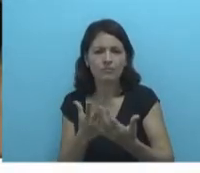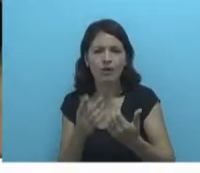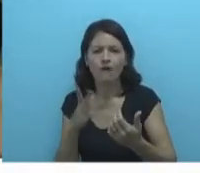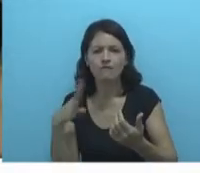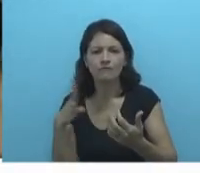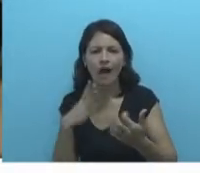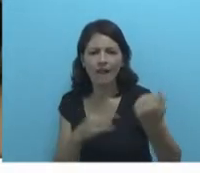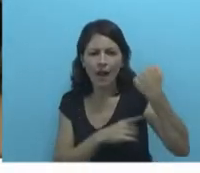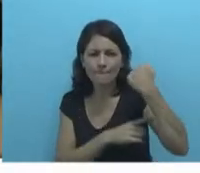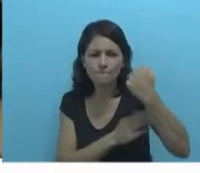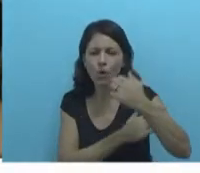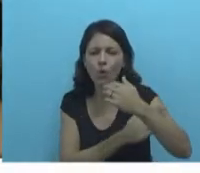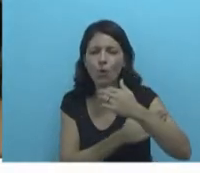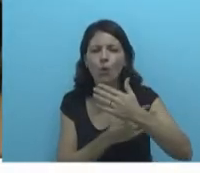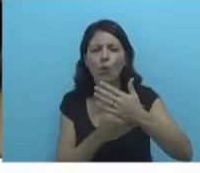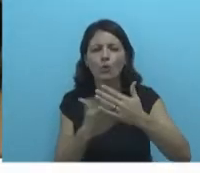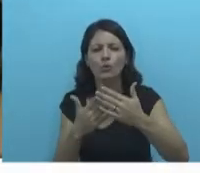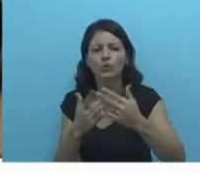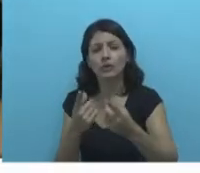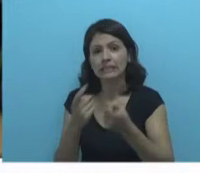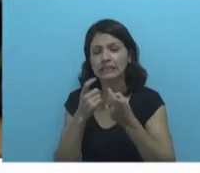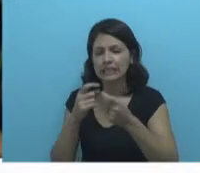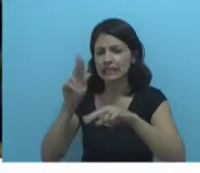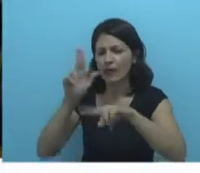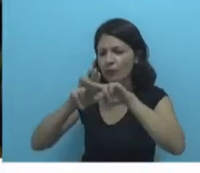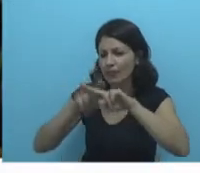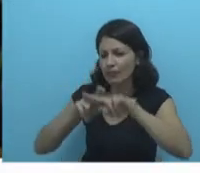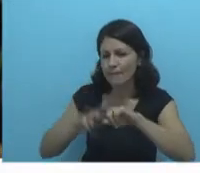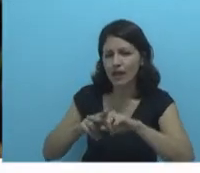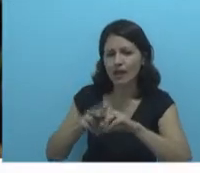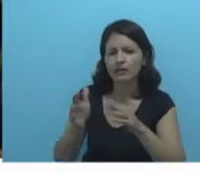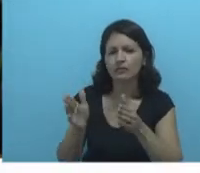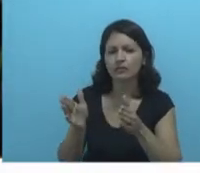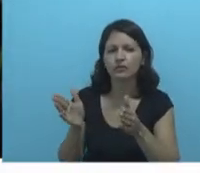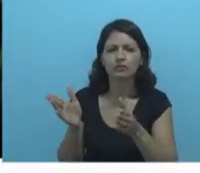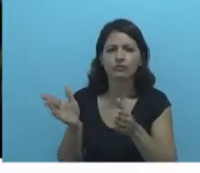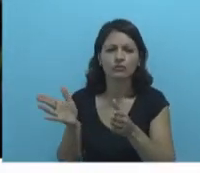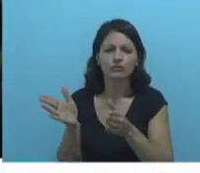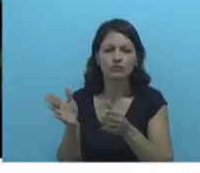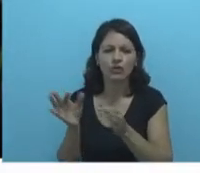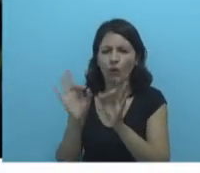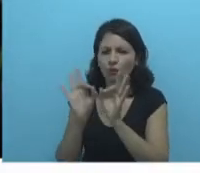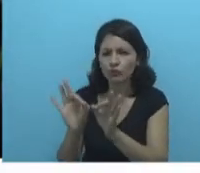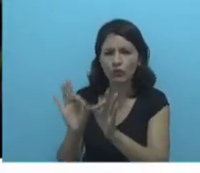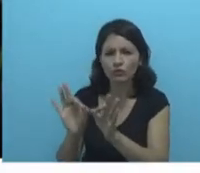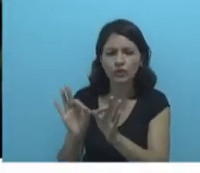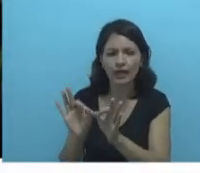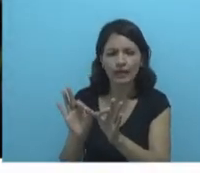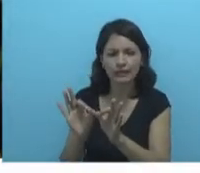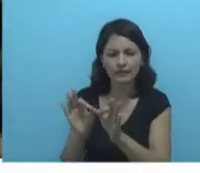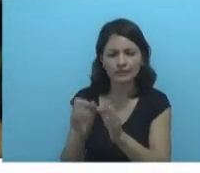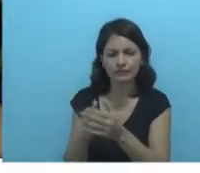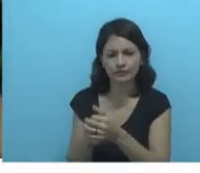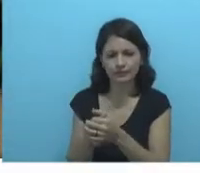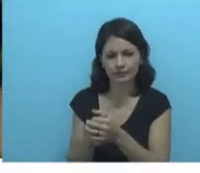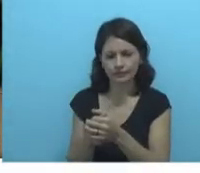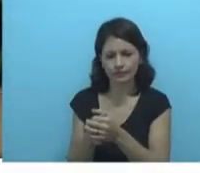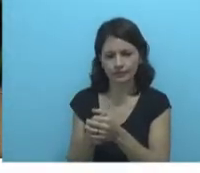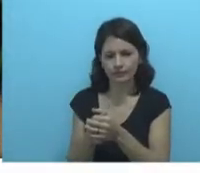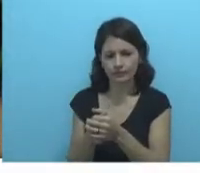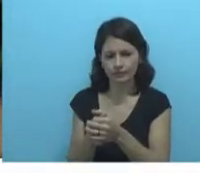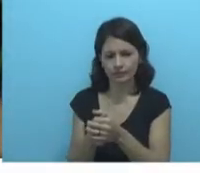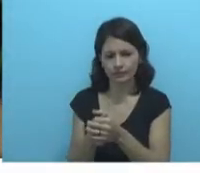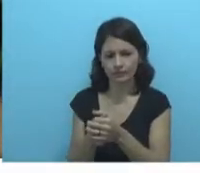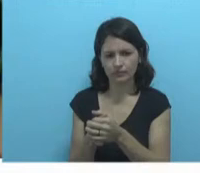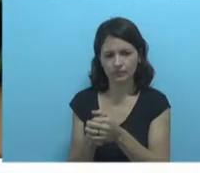especial y que debe hacerse de manera interdisciplinaria, protocolizada y también en forma equitativa en toda